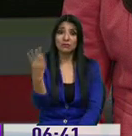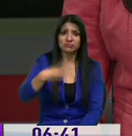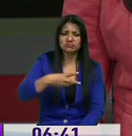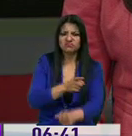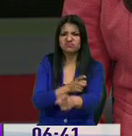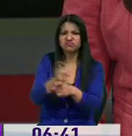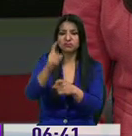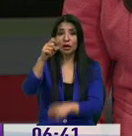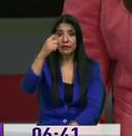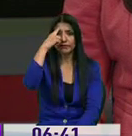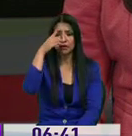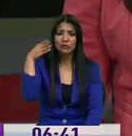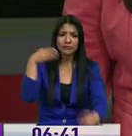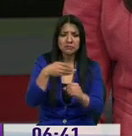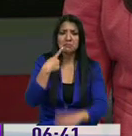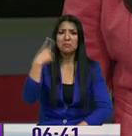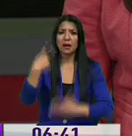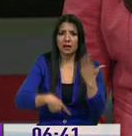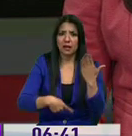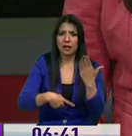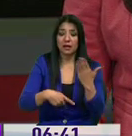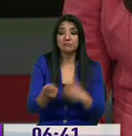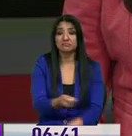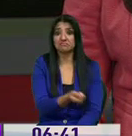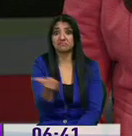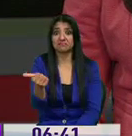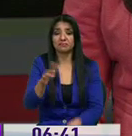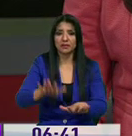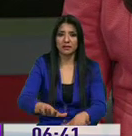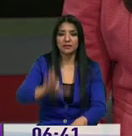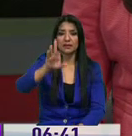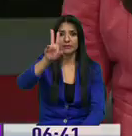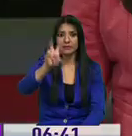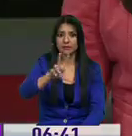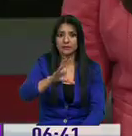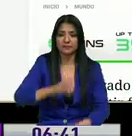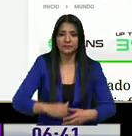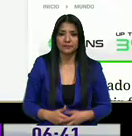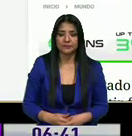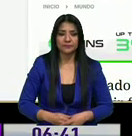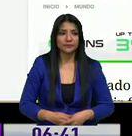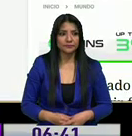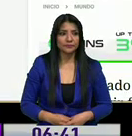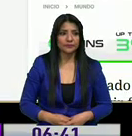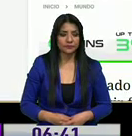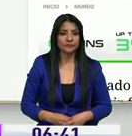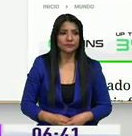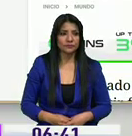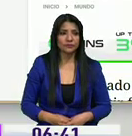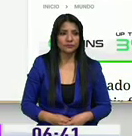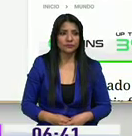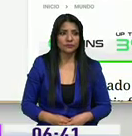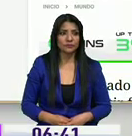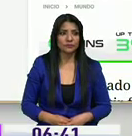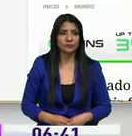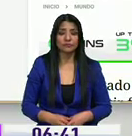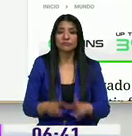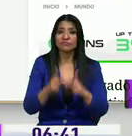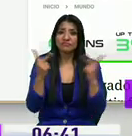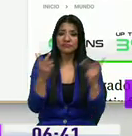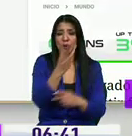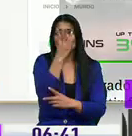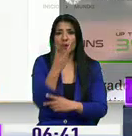presión al gobierno con el único fin de que se retire una repetidora de televicentro el rechazo medios internacionales transmiten